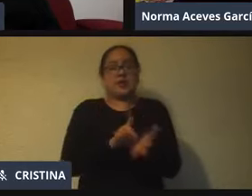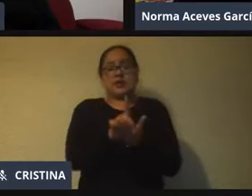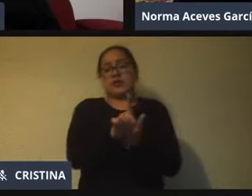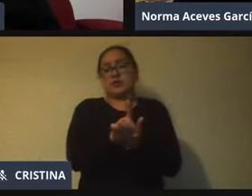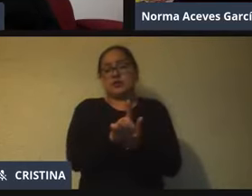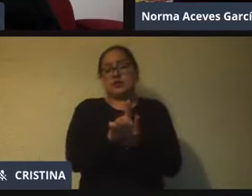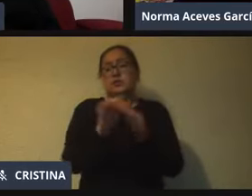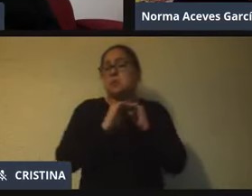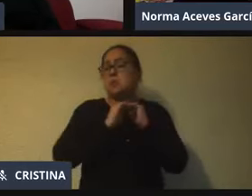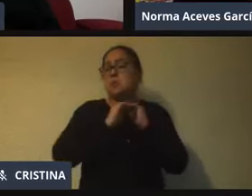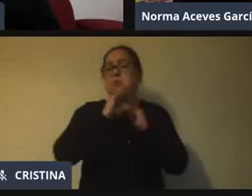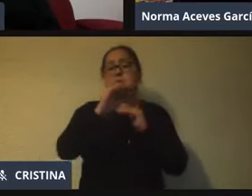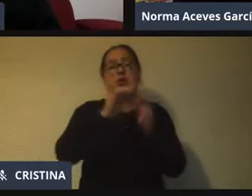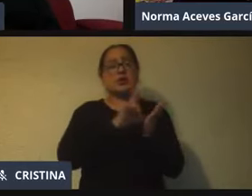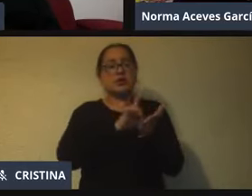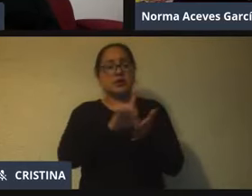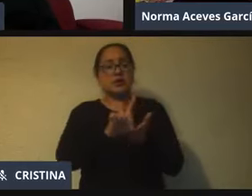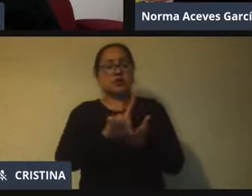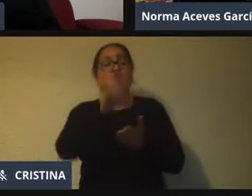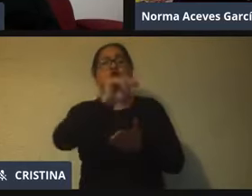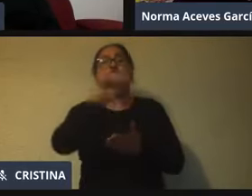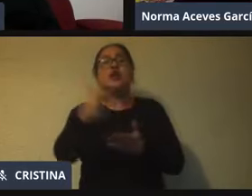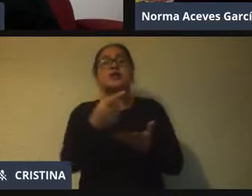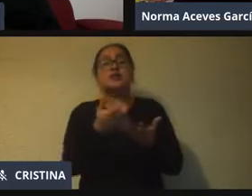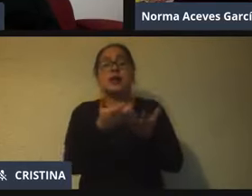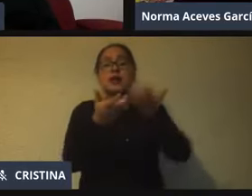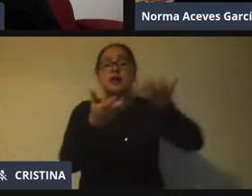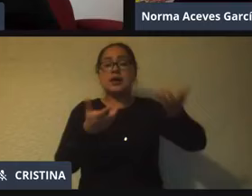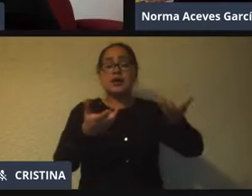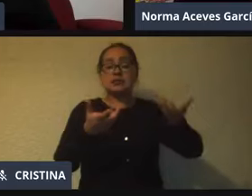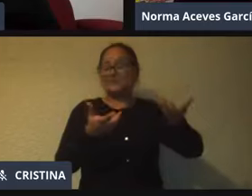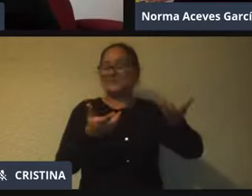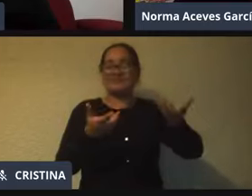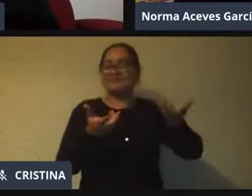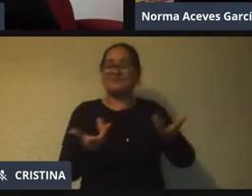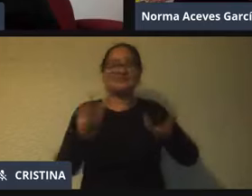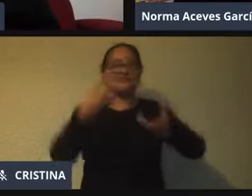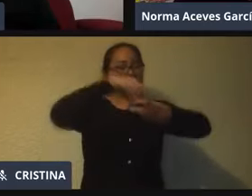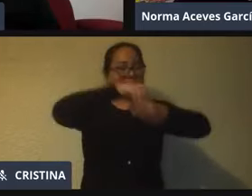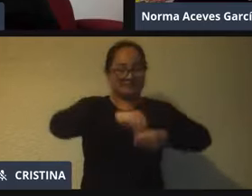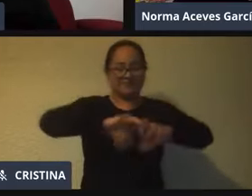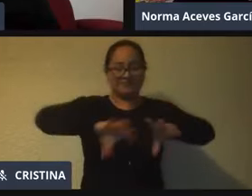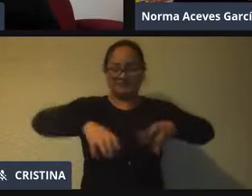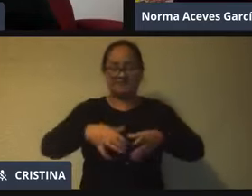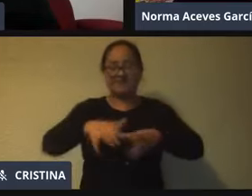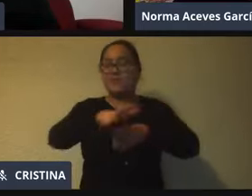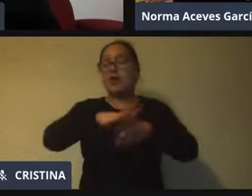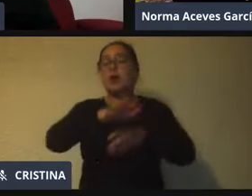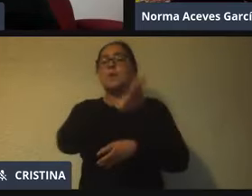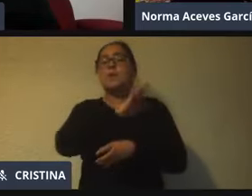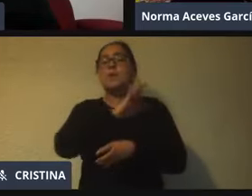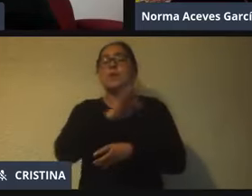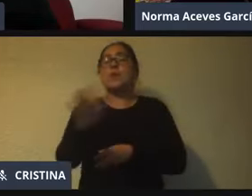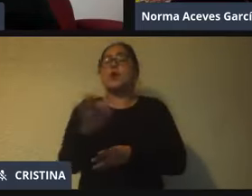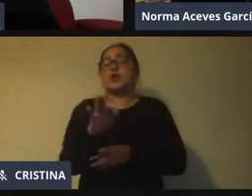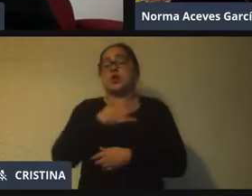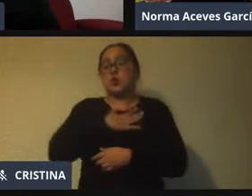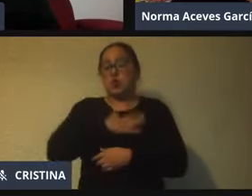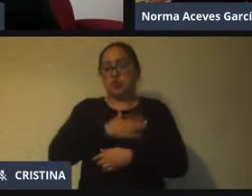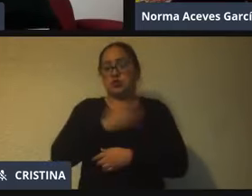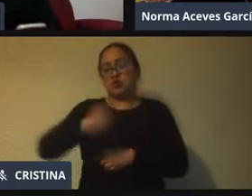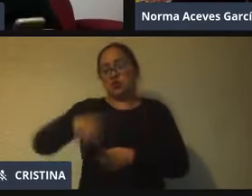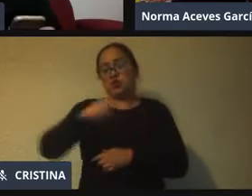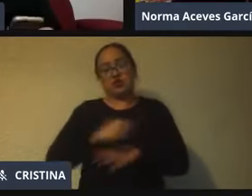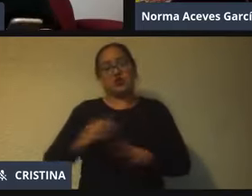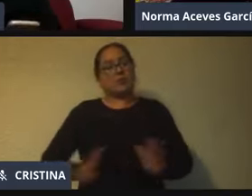que no estamos en un costal aparte, estamos en el mismo y que merecemos participar en todas las actividades posibles. Y